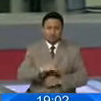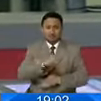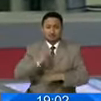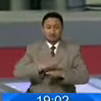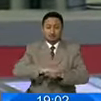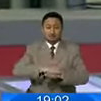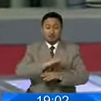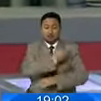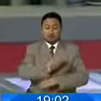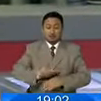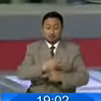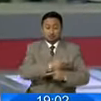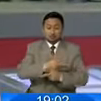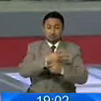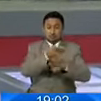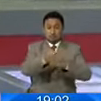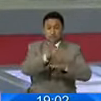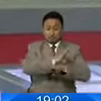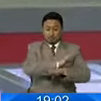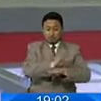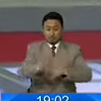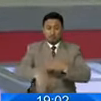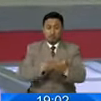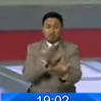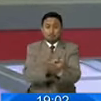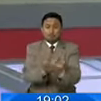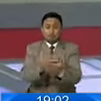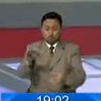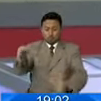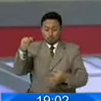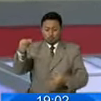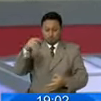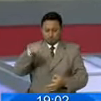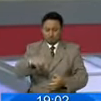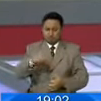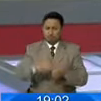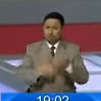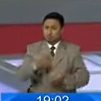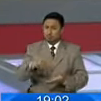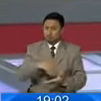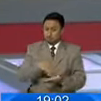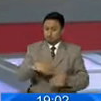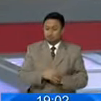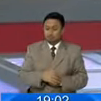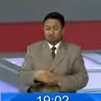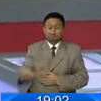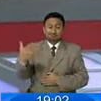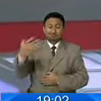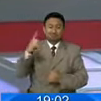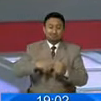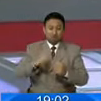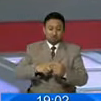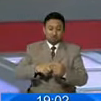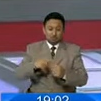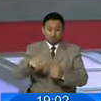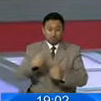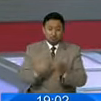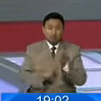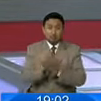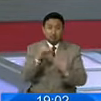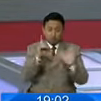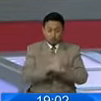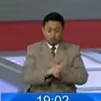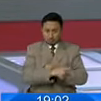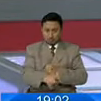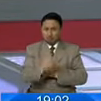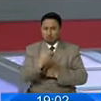Comisión de Fiscalización de la Asamblea presentara documentos de supuestas irregularidades. El alcalde de Quito califica esta nueva denuncia como